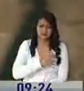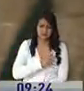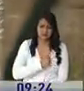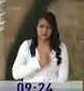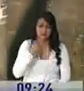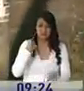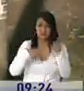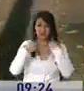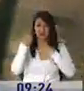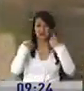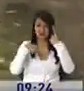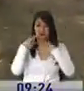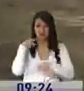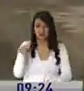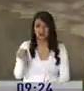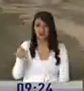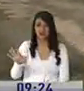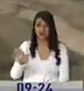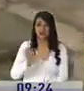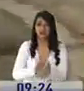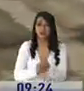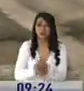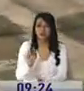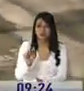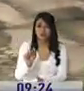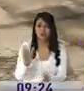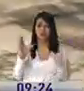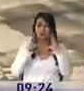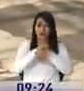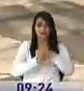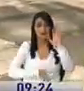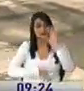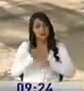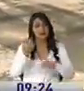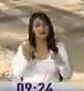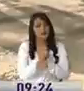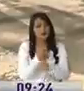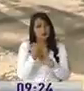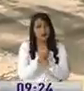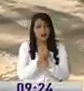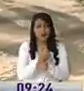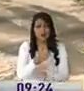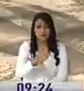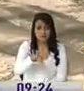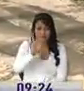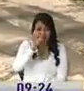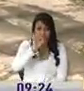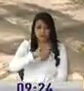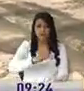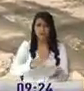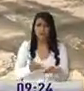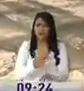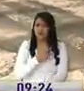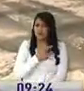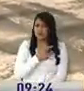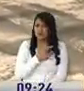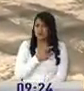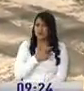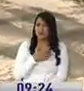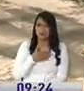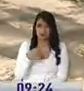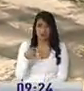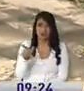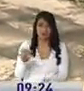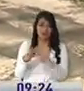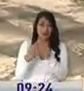que el padre de familia salió en horas de la noche a cumplir con su jornada laboral y aparece hoy ya con la novedad con la